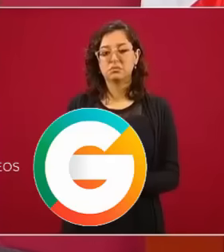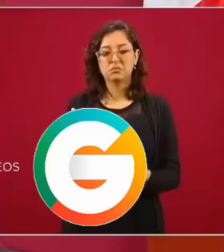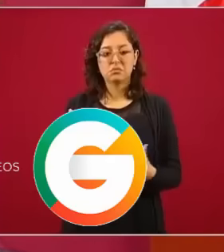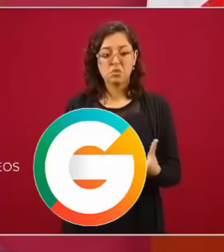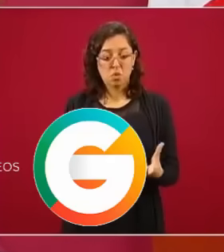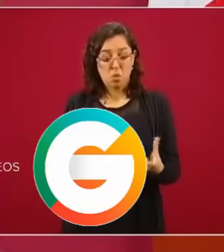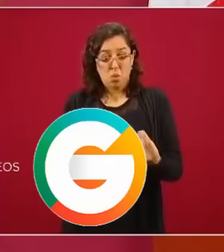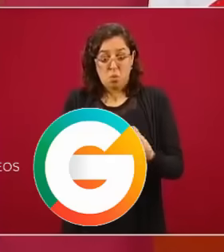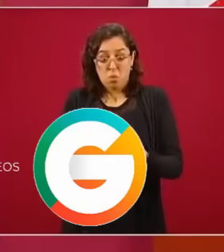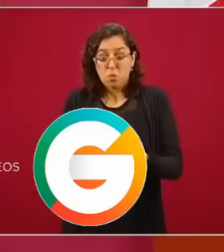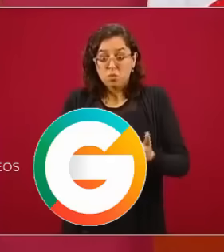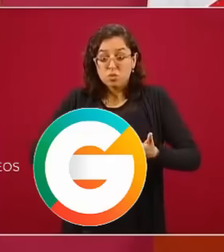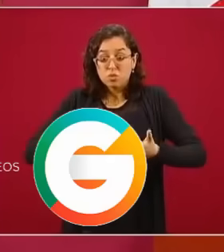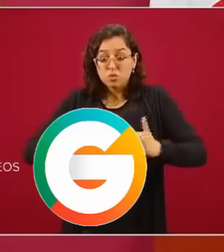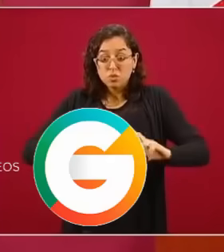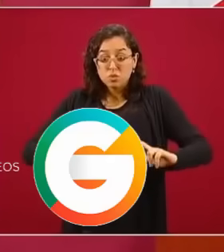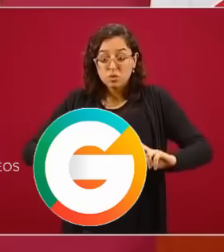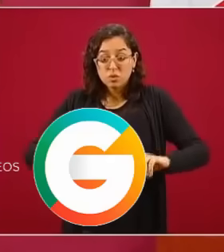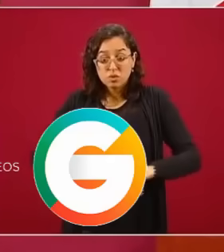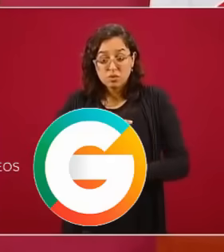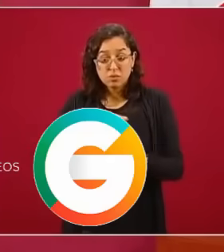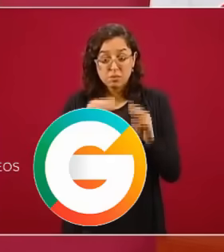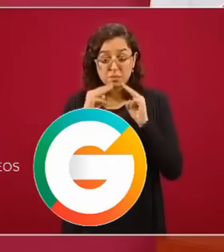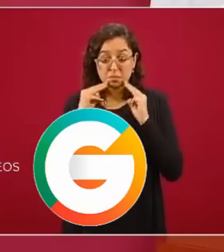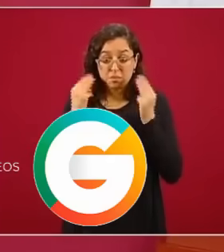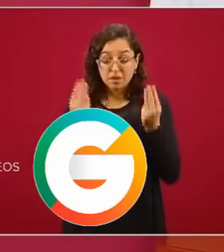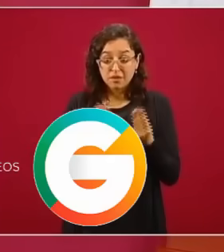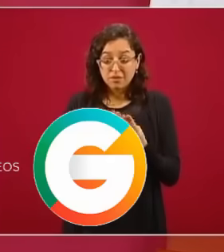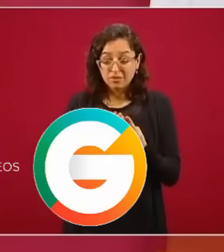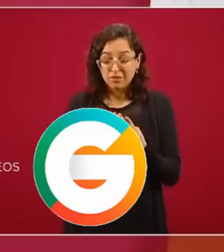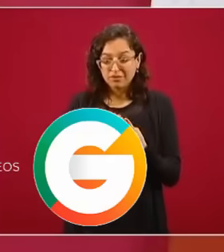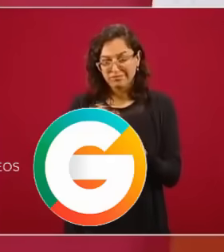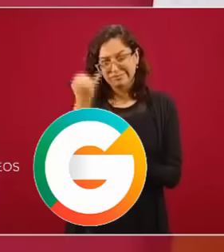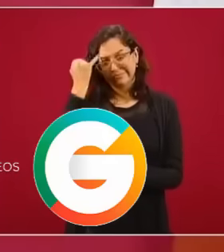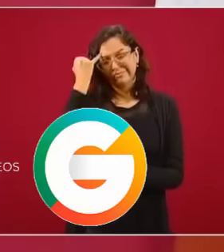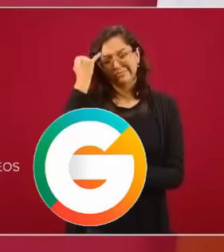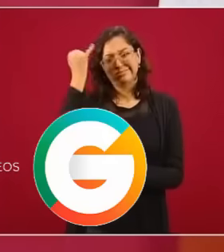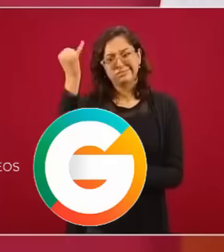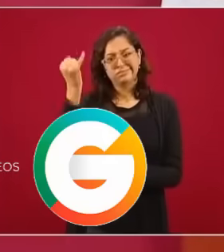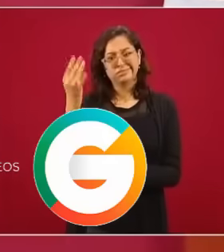relación con bandas,